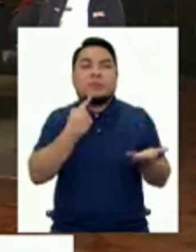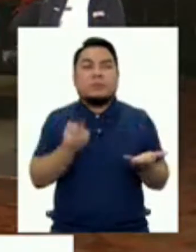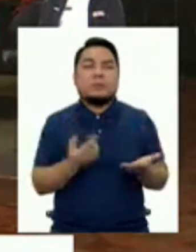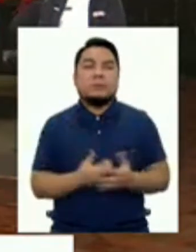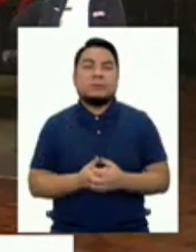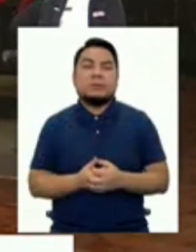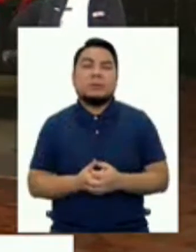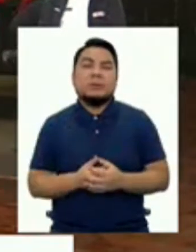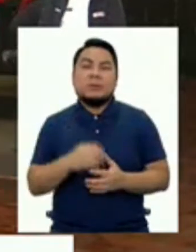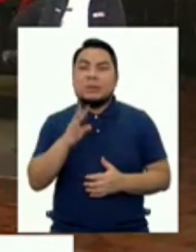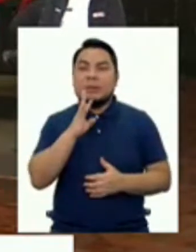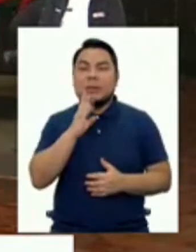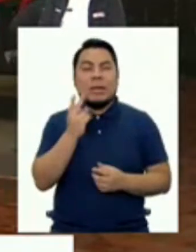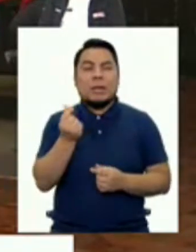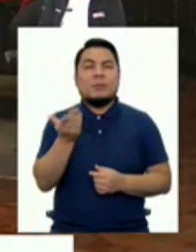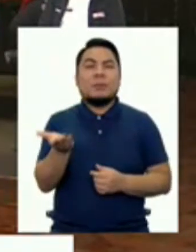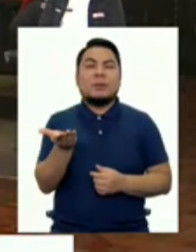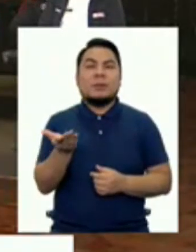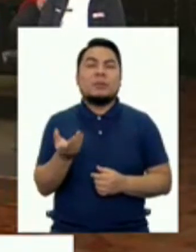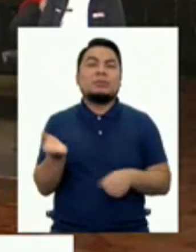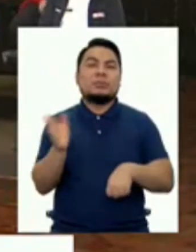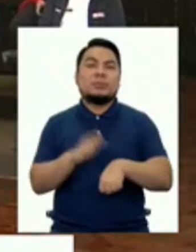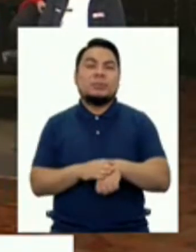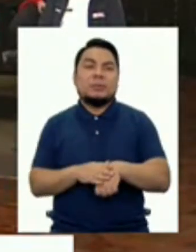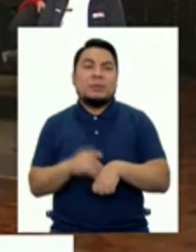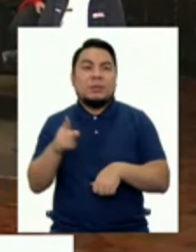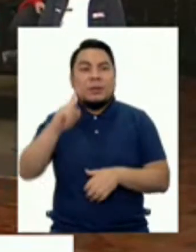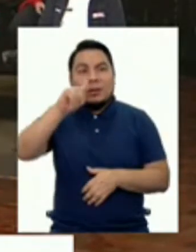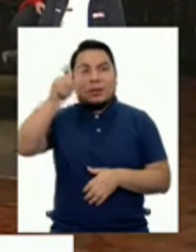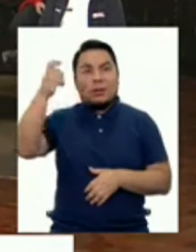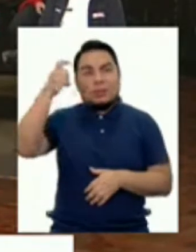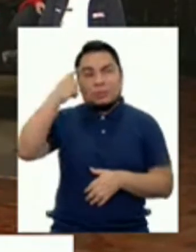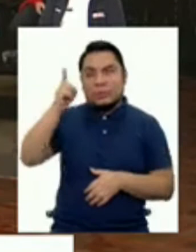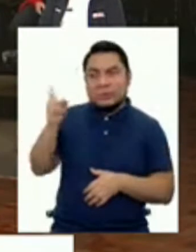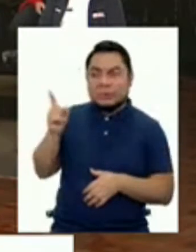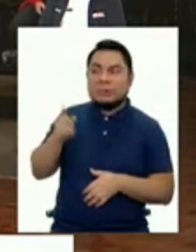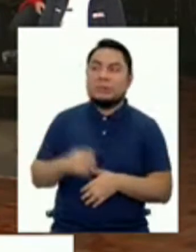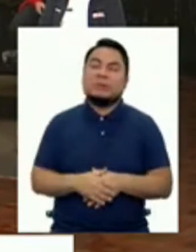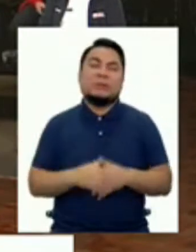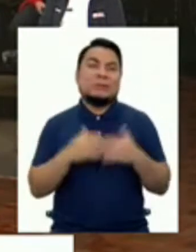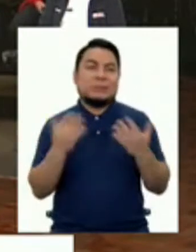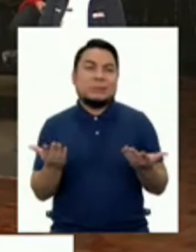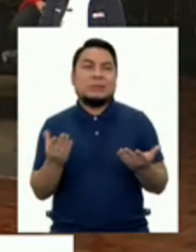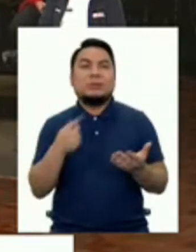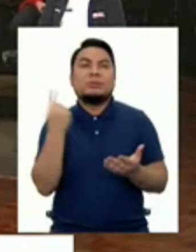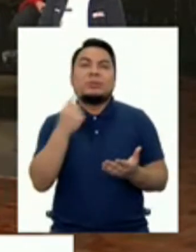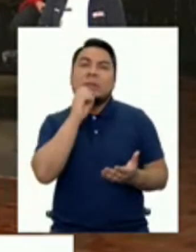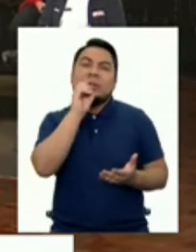rápidamente hablar de la coyuntura política y